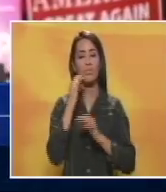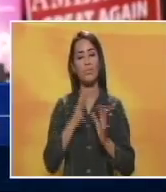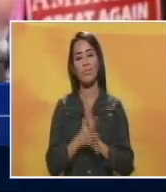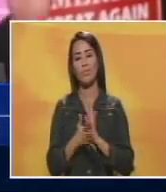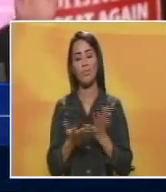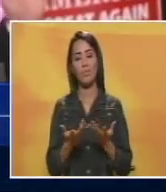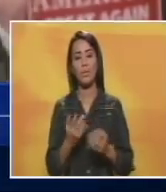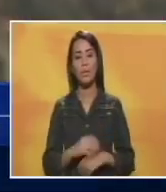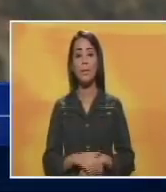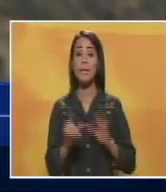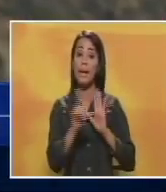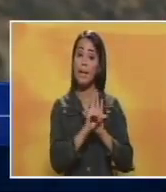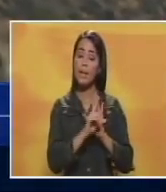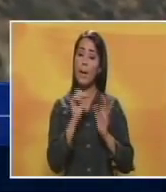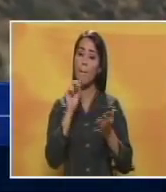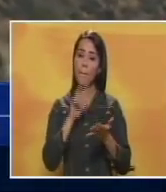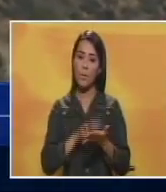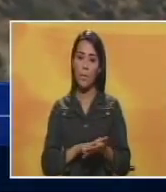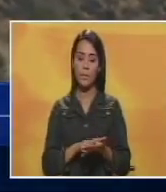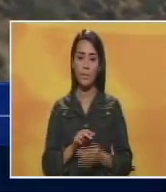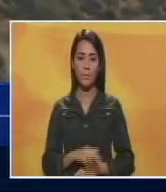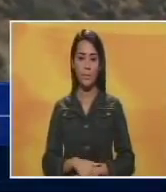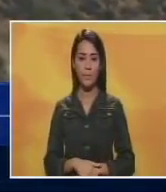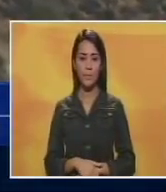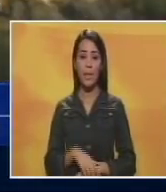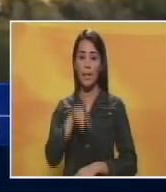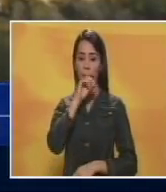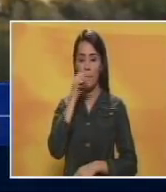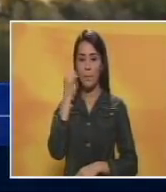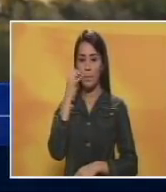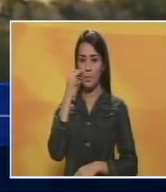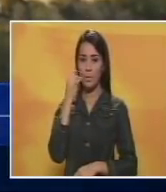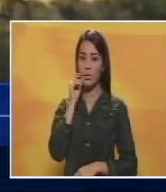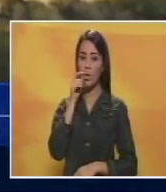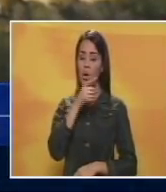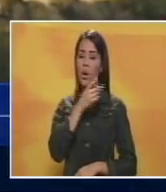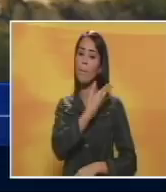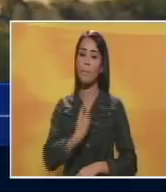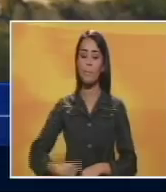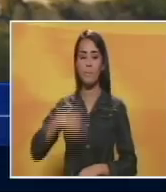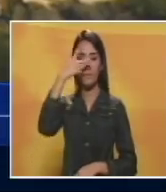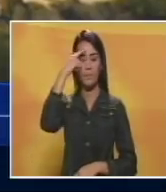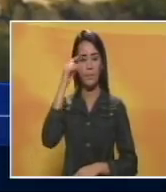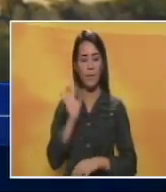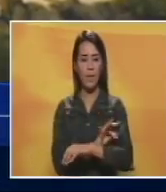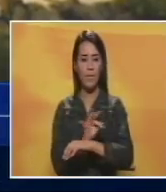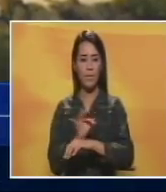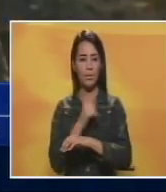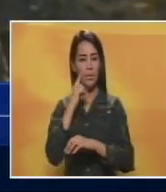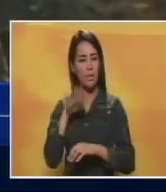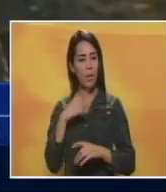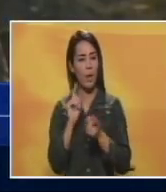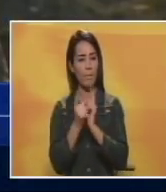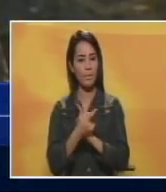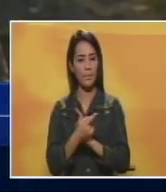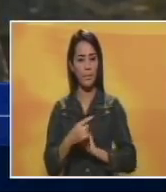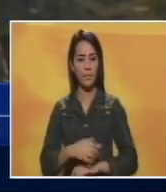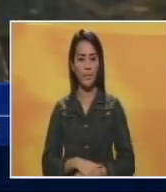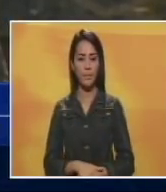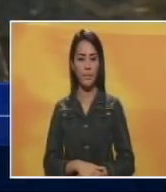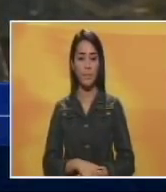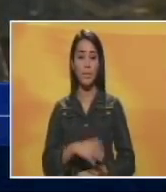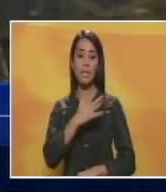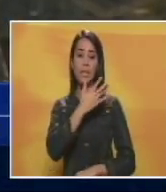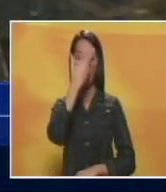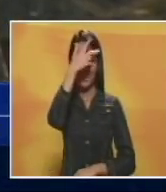mala legislación aprobada por los demócratas. Desde Twitter, Trump insistió en que las leyes de seguridad fronteriza deben ser cambiadas. Trump